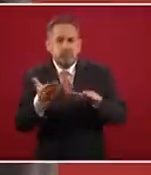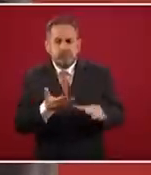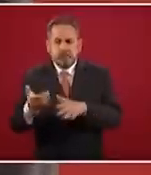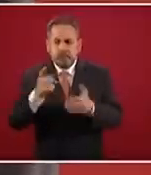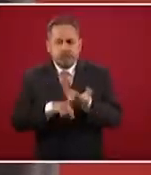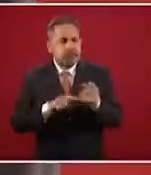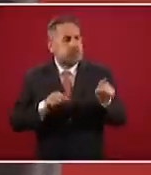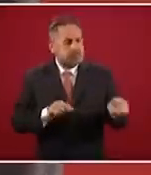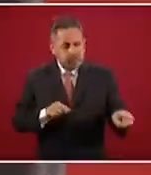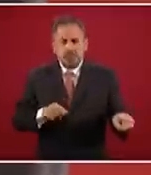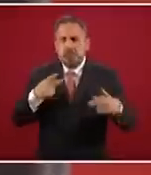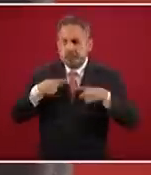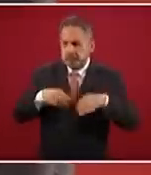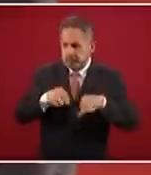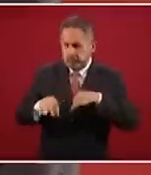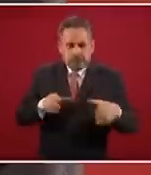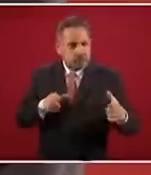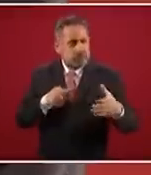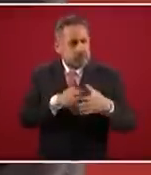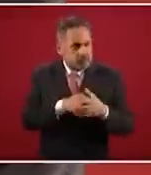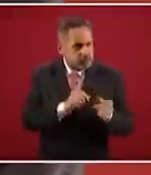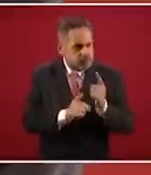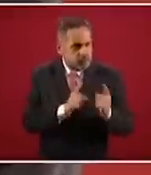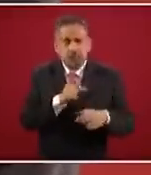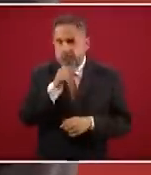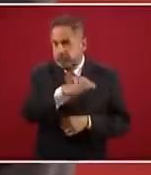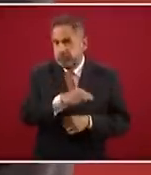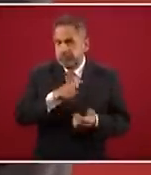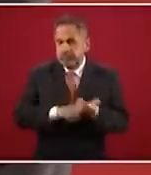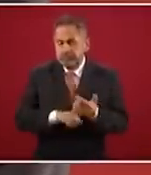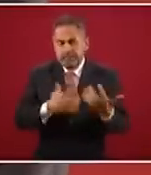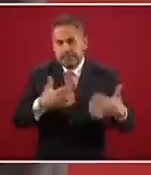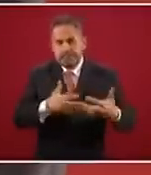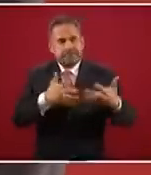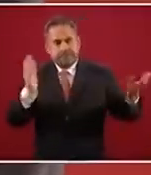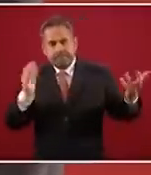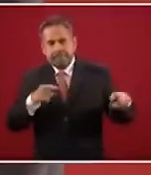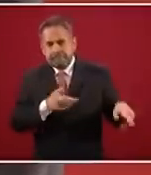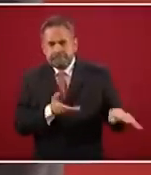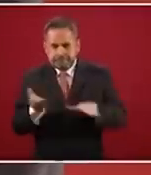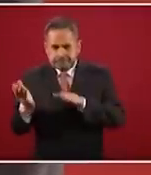trabajadores. En el caso de Ciudad Juárez, también